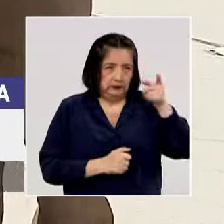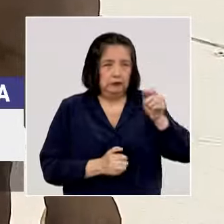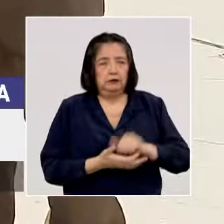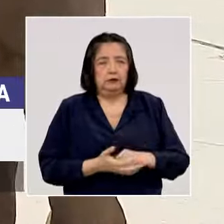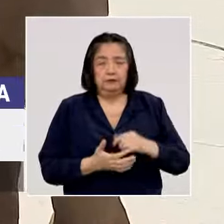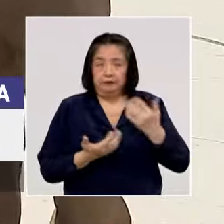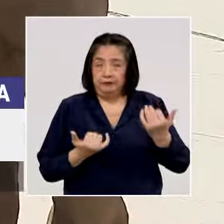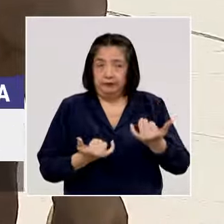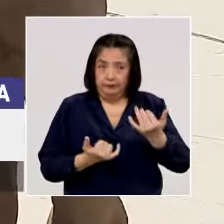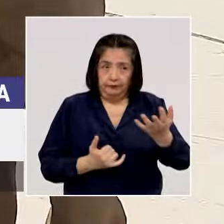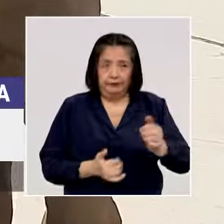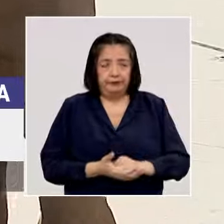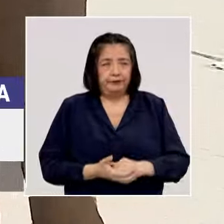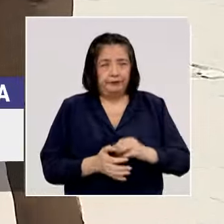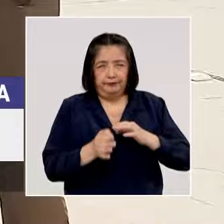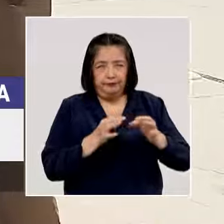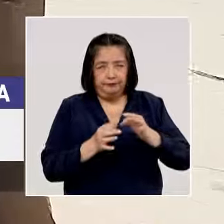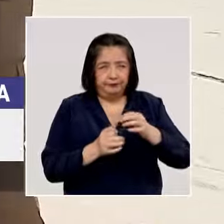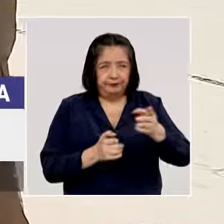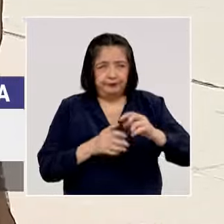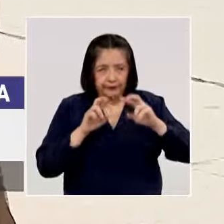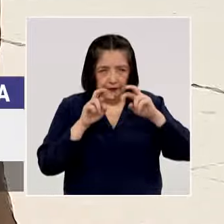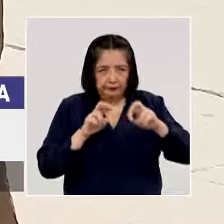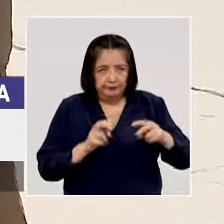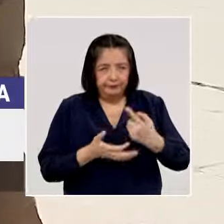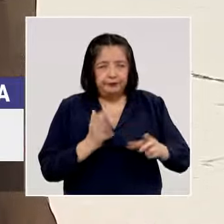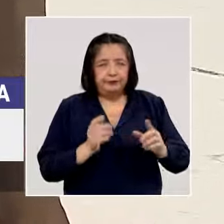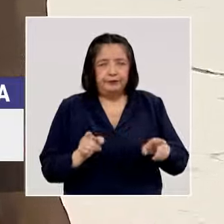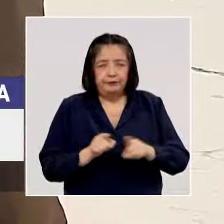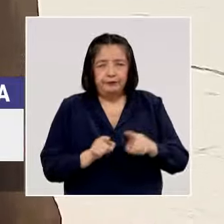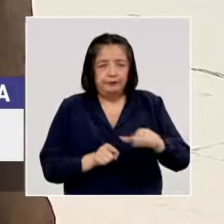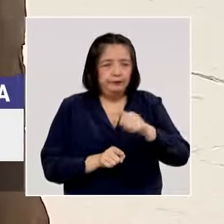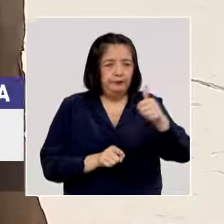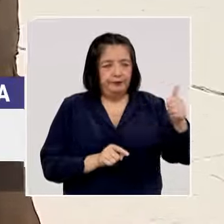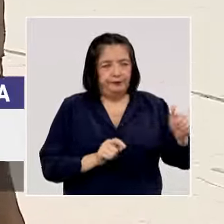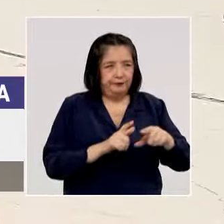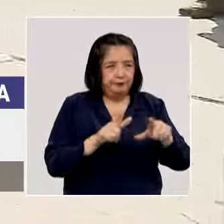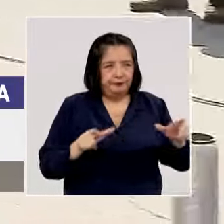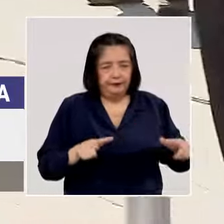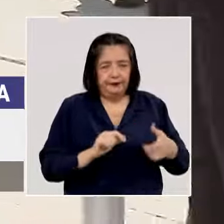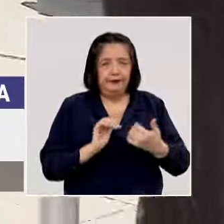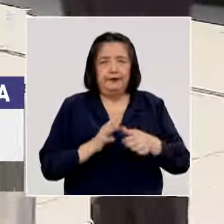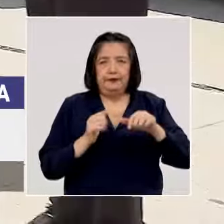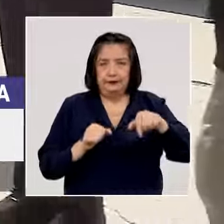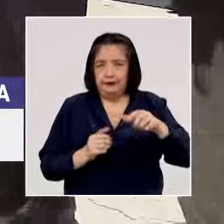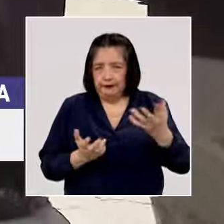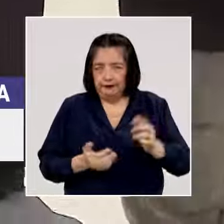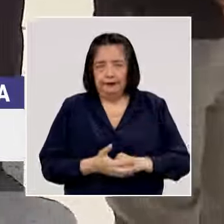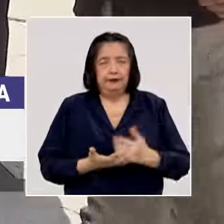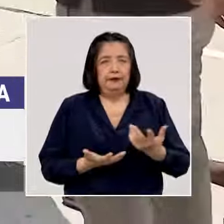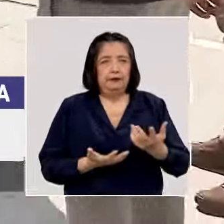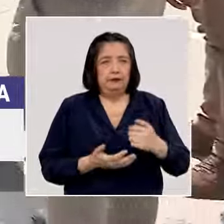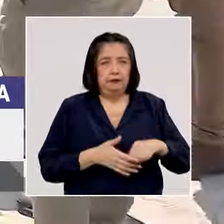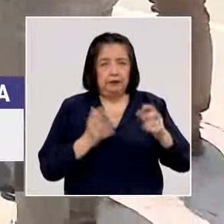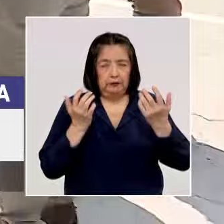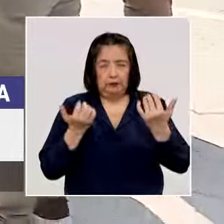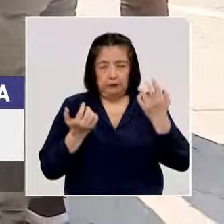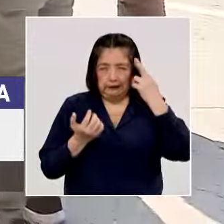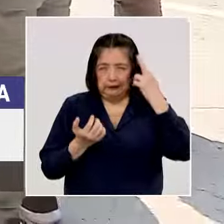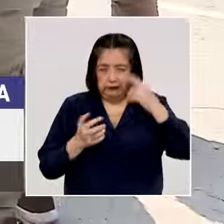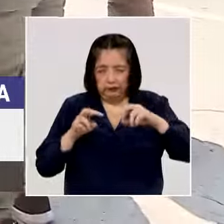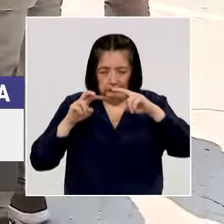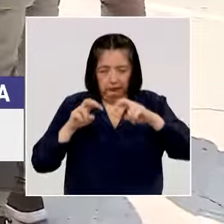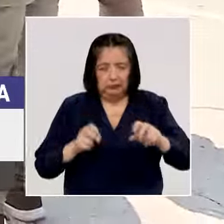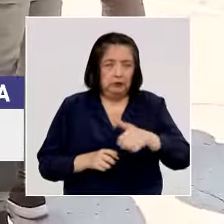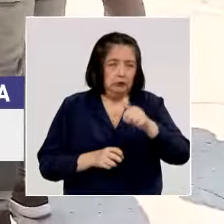que esta diligencia se viene realizando en simultáneo en otros puntos de la capital, donde en el marco de esta investigación